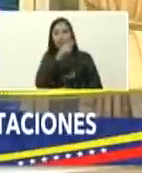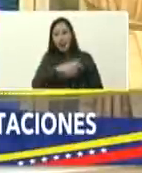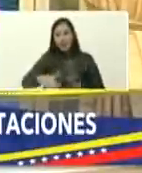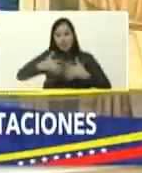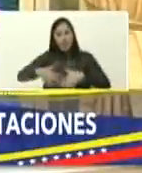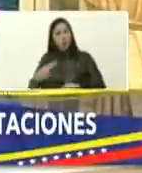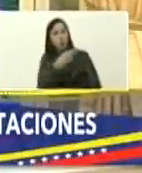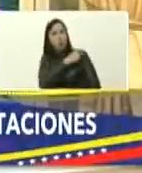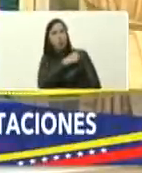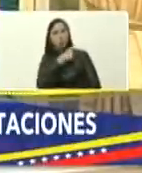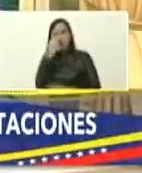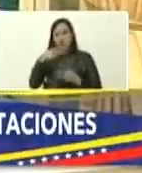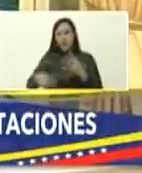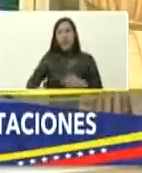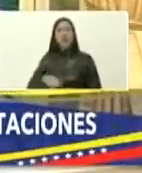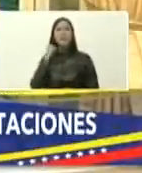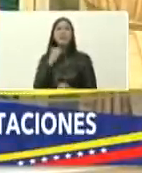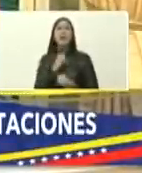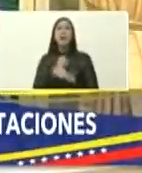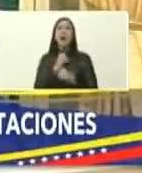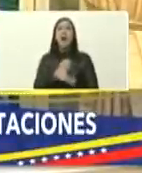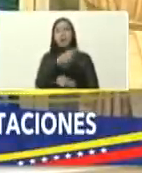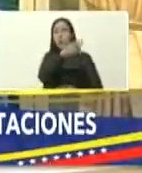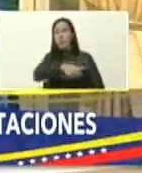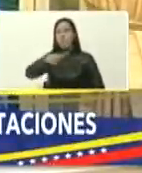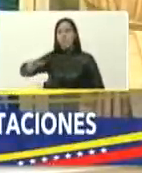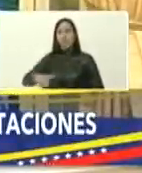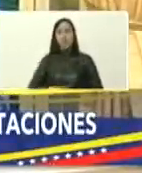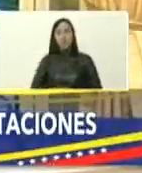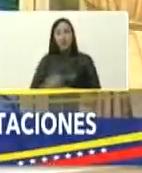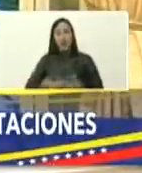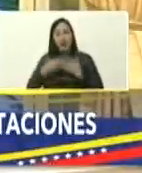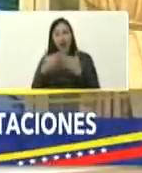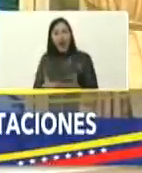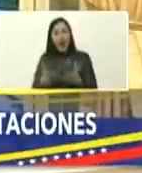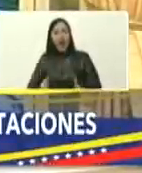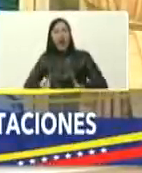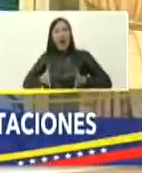ganar los trabajadores, ganar los ingresos.